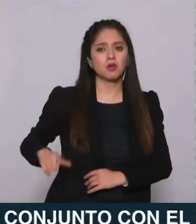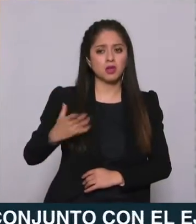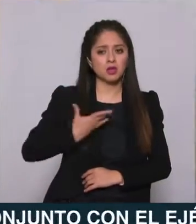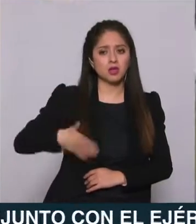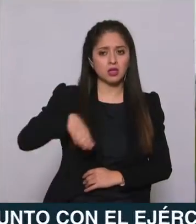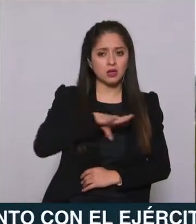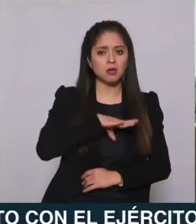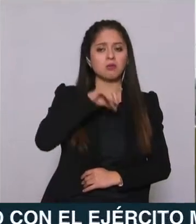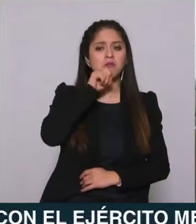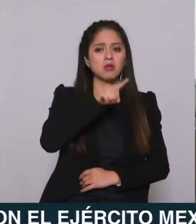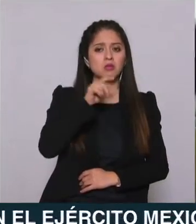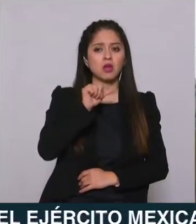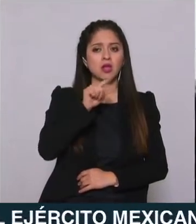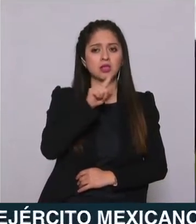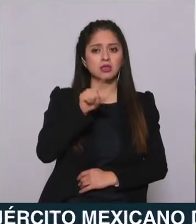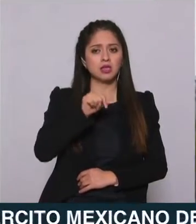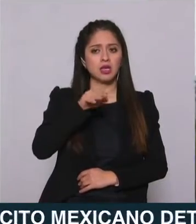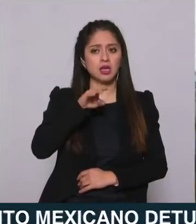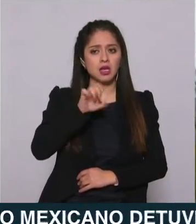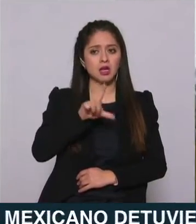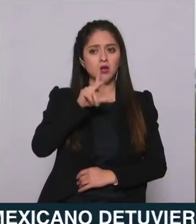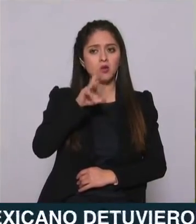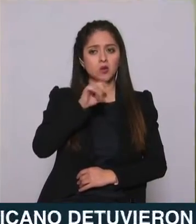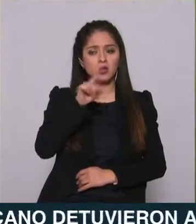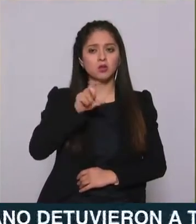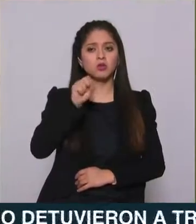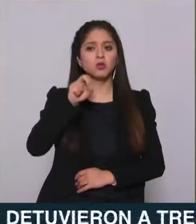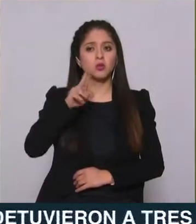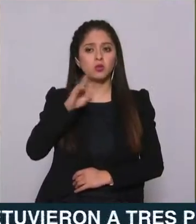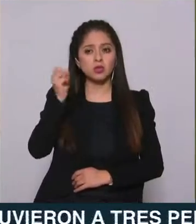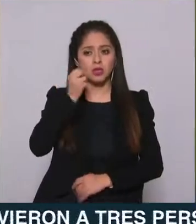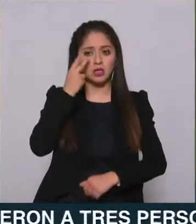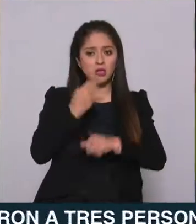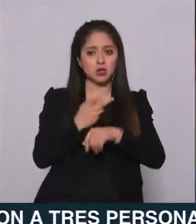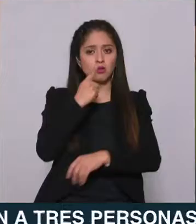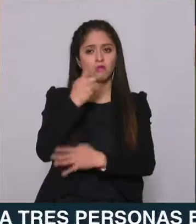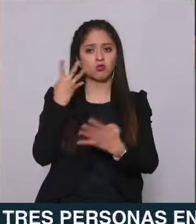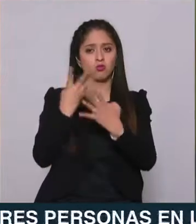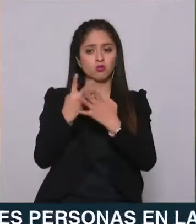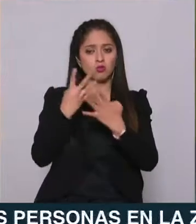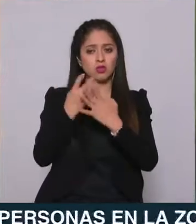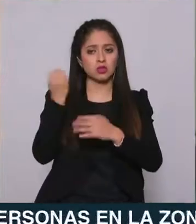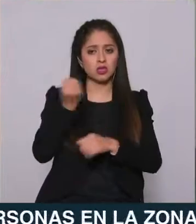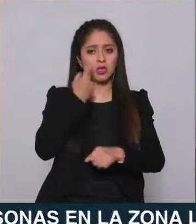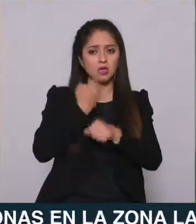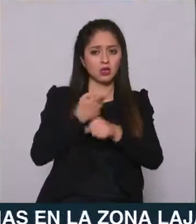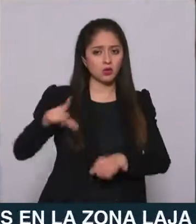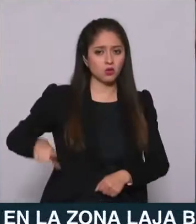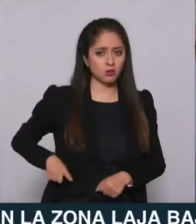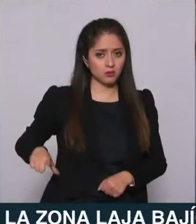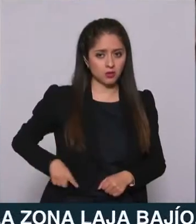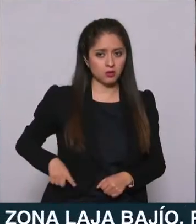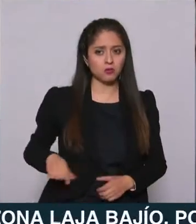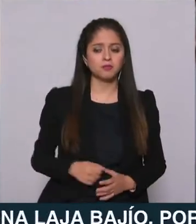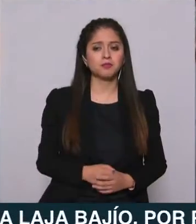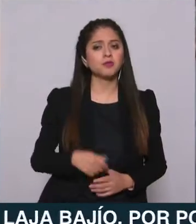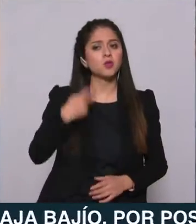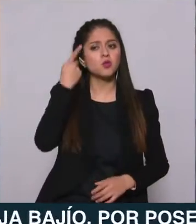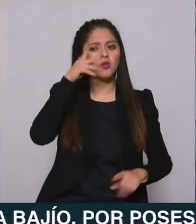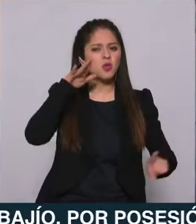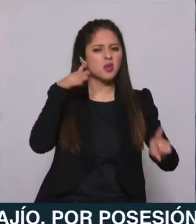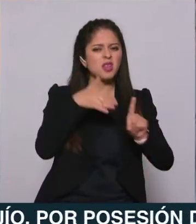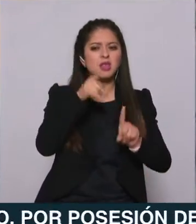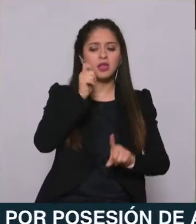Claudia Sheinbaum y Asael Ruiz Ortega, subsecretario del Sistema Penitenciario de la Secretaría de Gobierno. El objetivo es usar